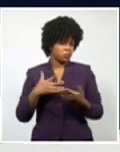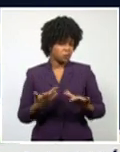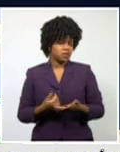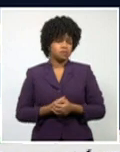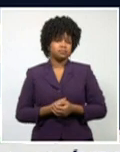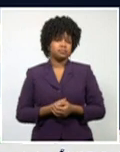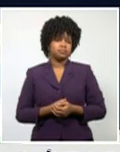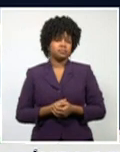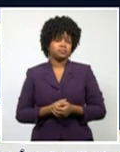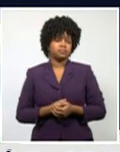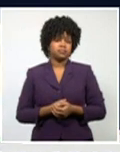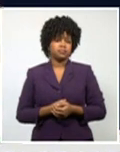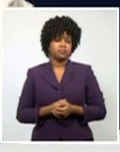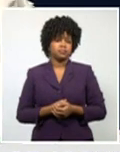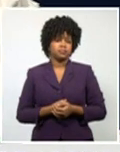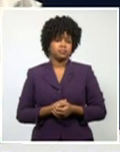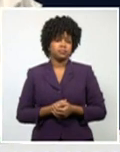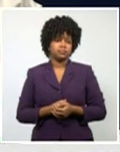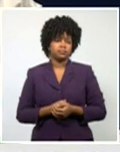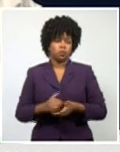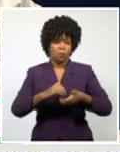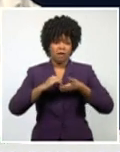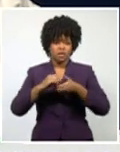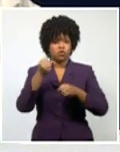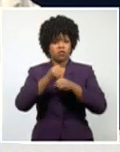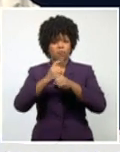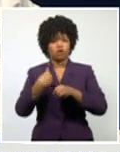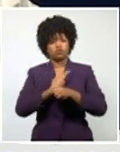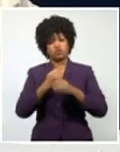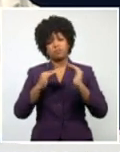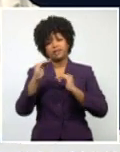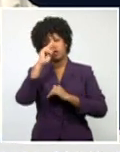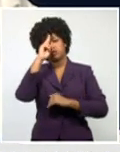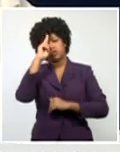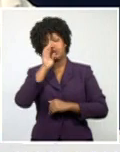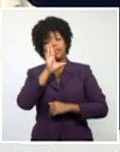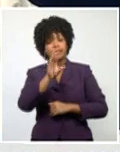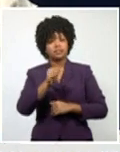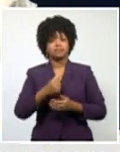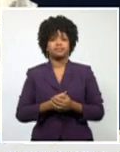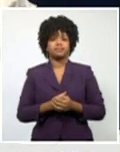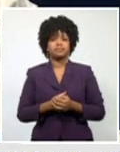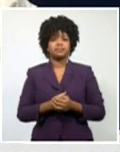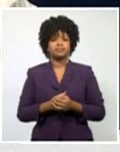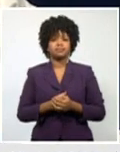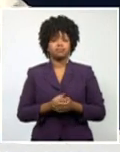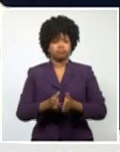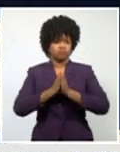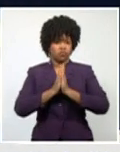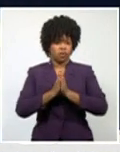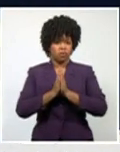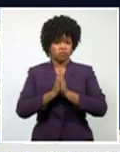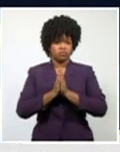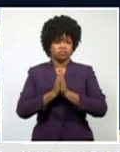hace 2 días cuando yo salí, un compañero que trabajó con nosotros en el ministerio, que dice, transmite que no destruyan con los pies,